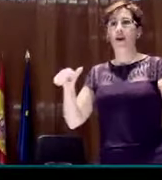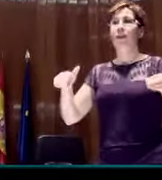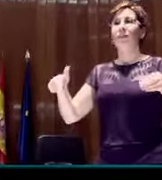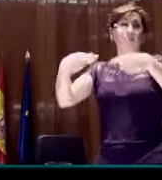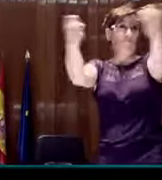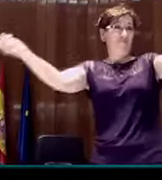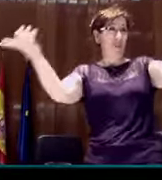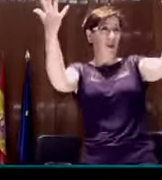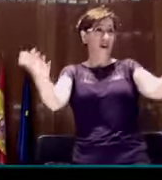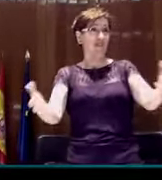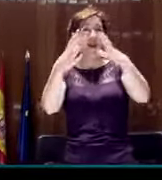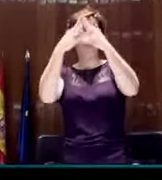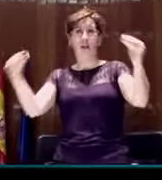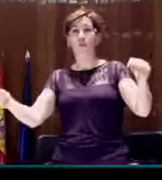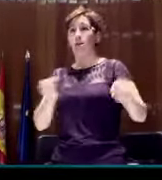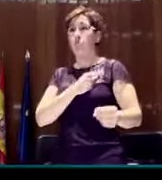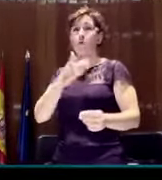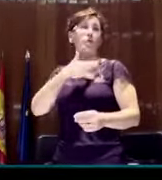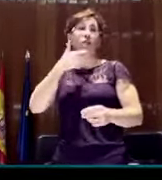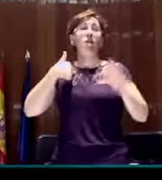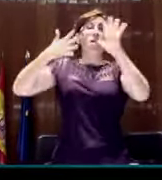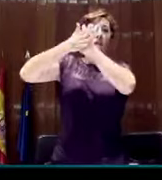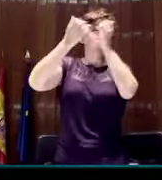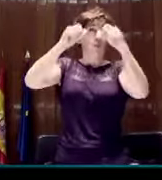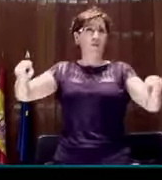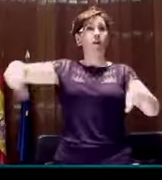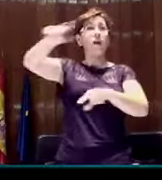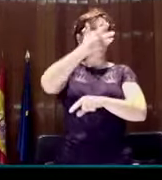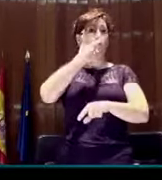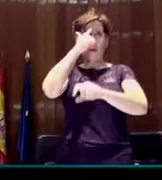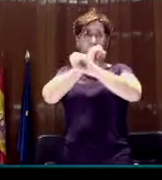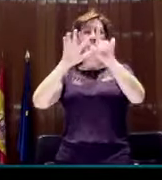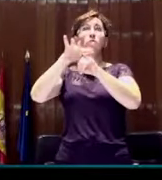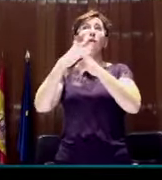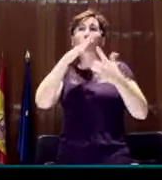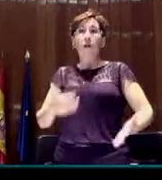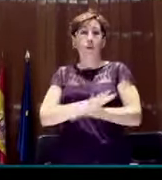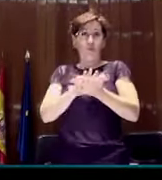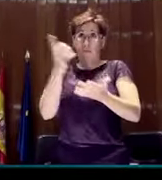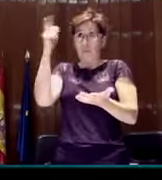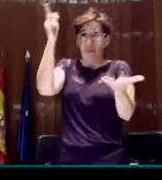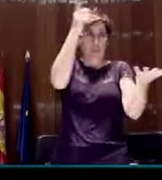hay muchos andaluces, aquí muchos españoles, todos sabemos cuál es la situación actual de la lengua de signos, ¿no?